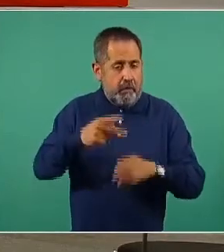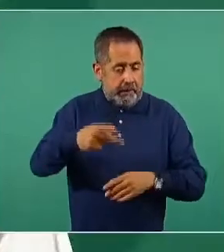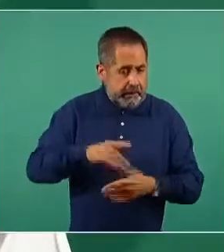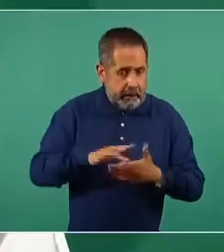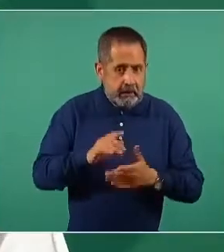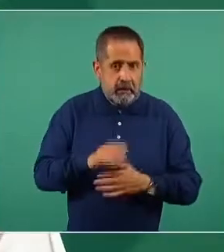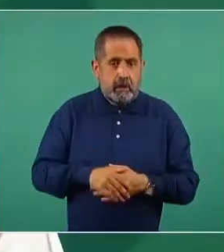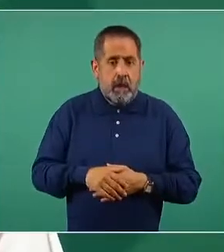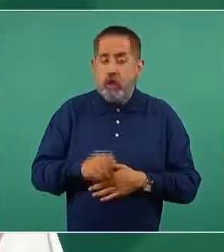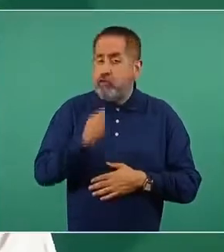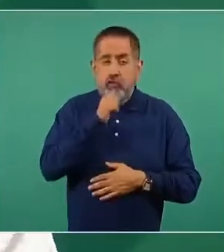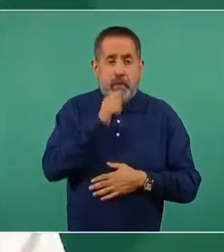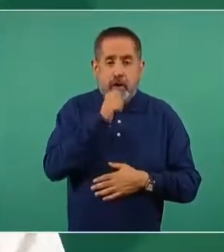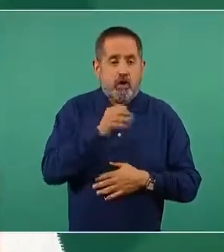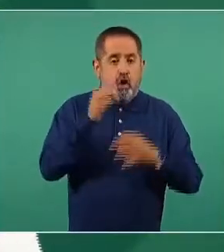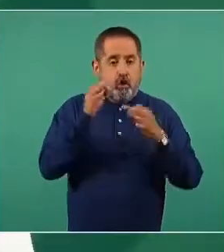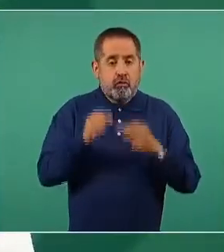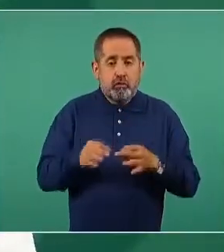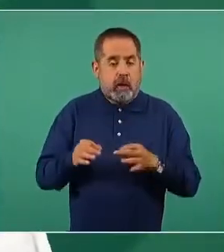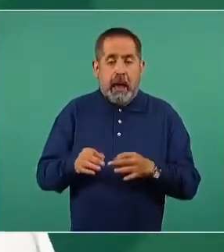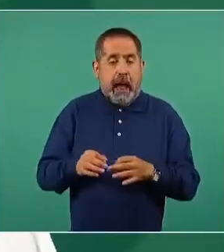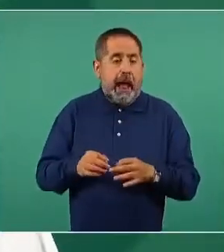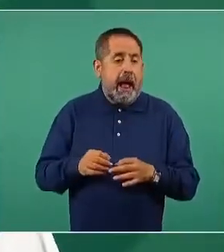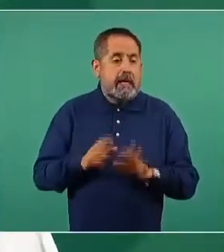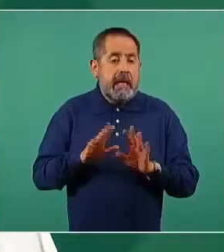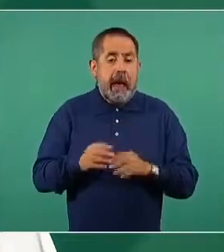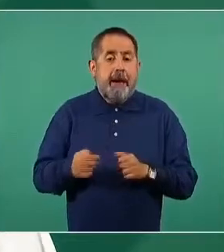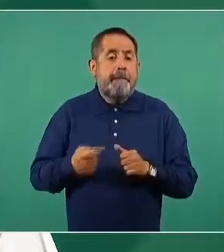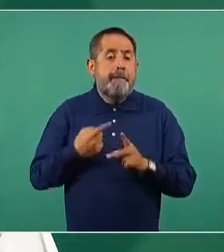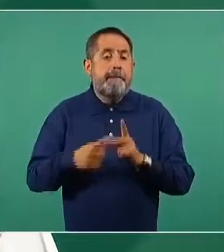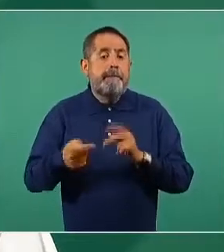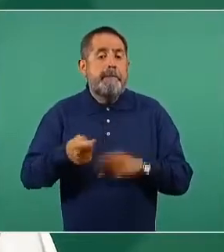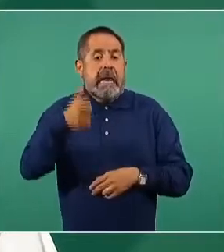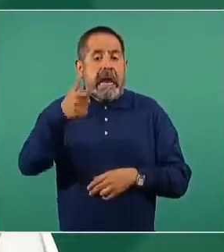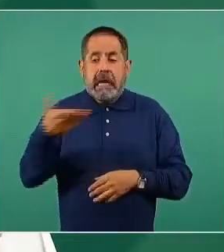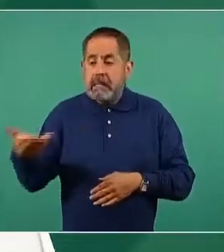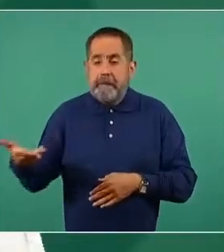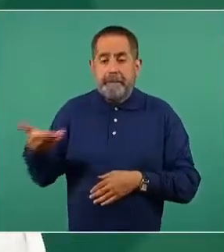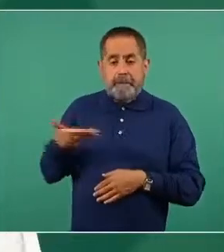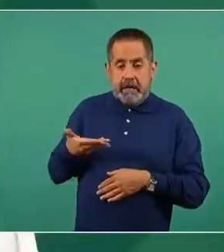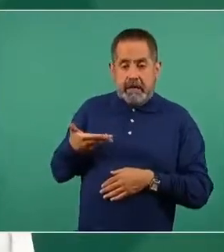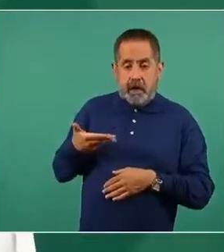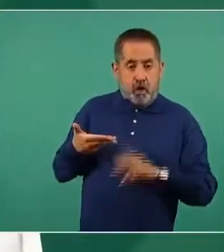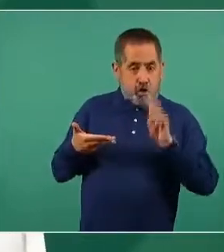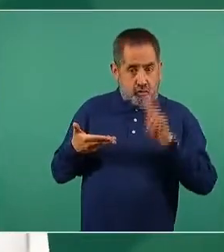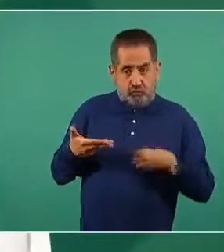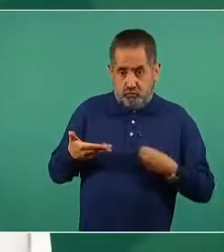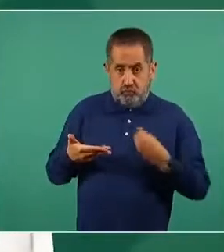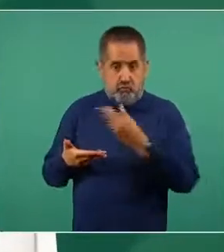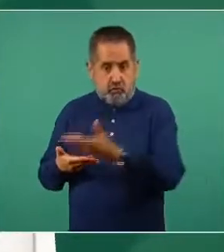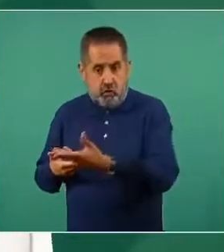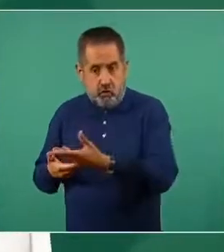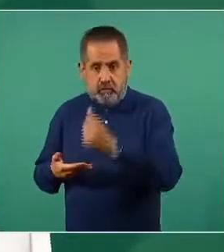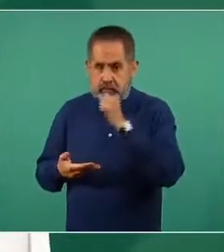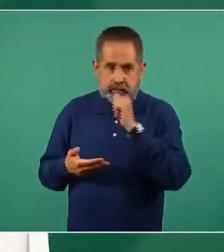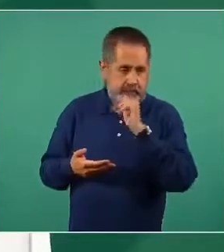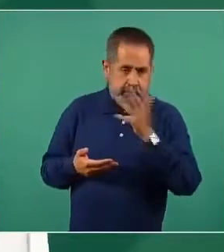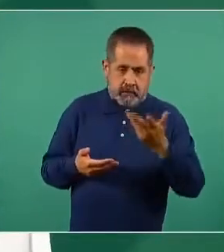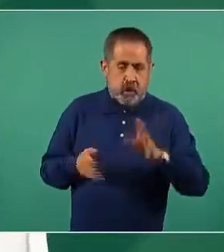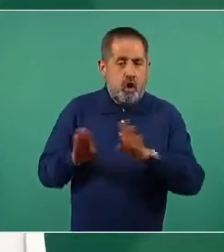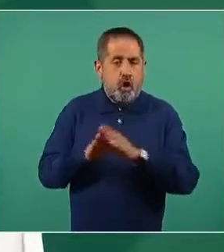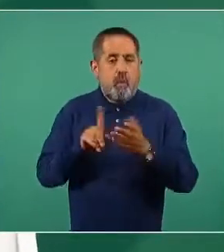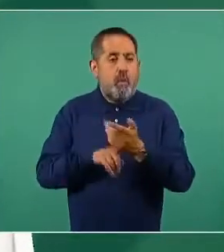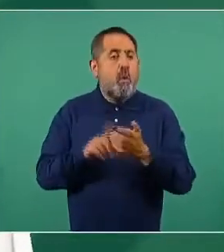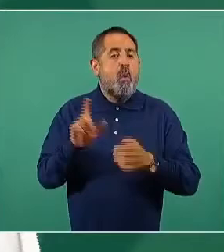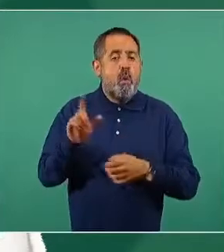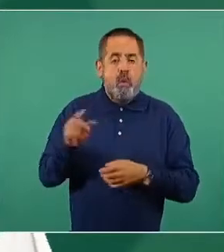agradezco, esto no ha ocurrido. Esto es apenas la petición que se está recibiendo. Los detalles, obviamente, de en qué